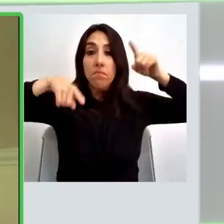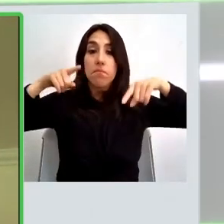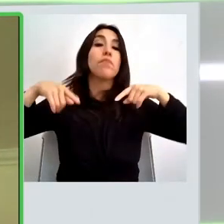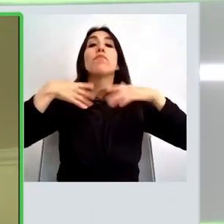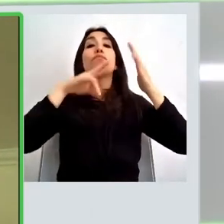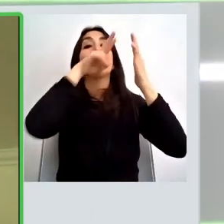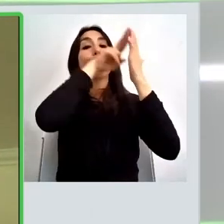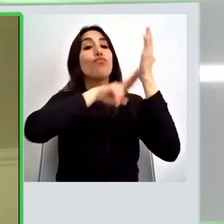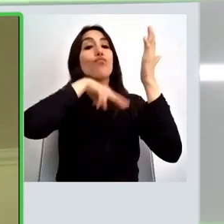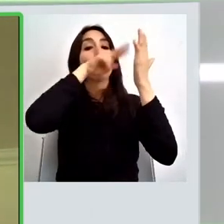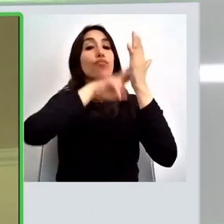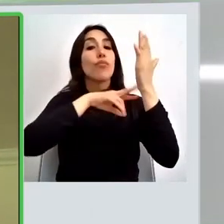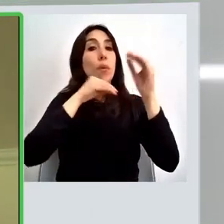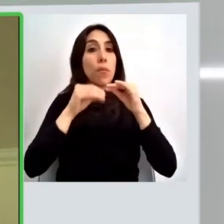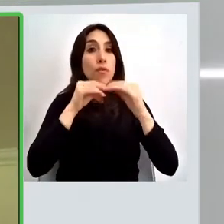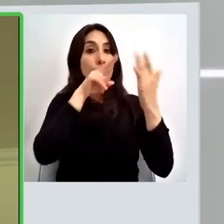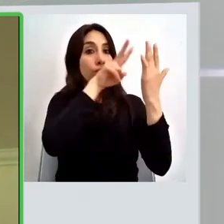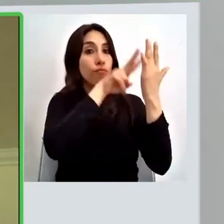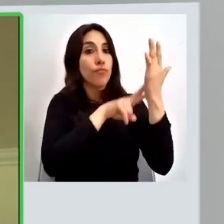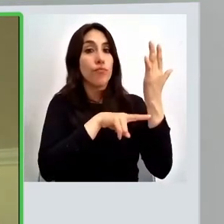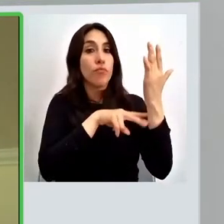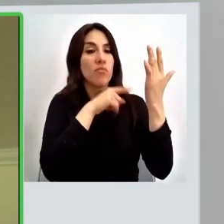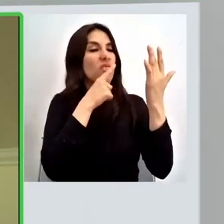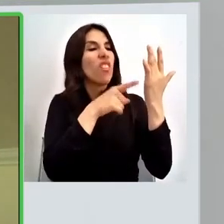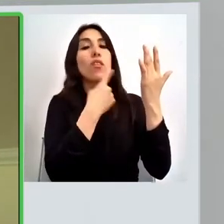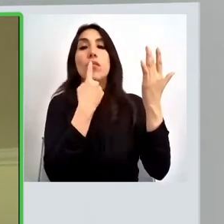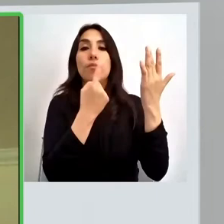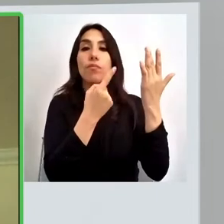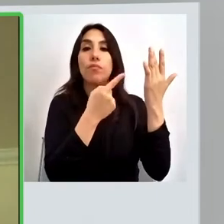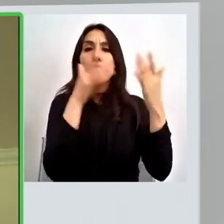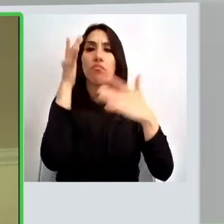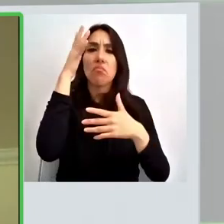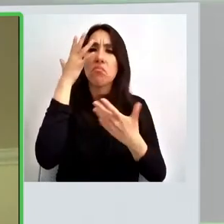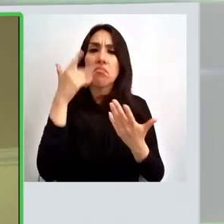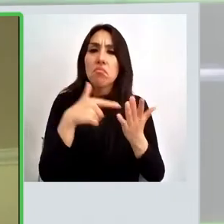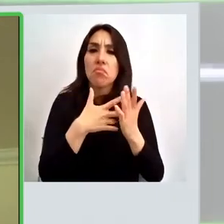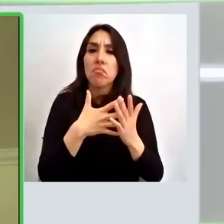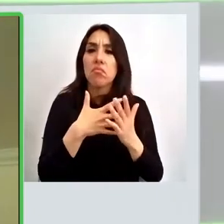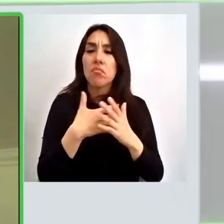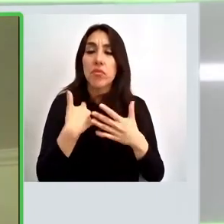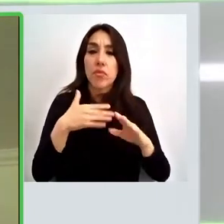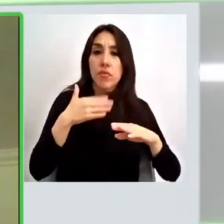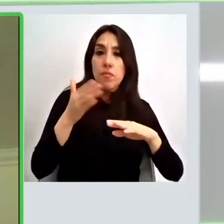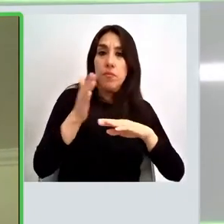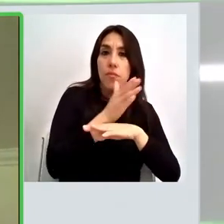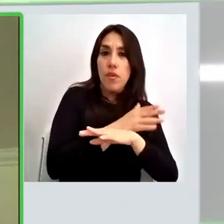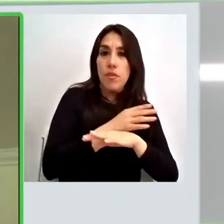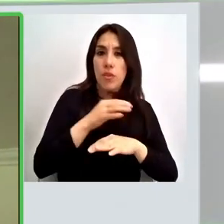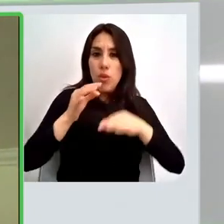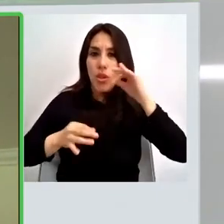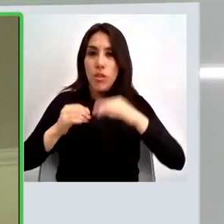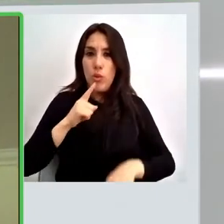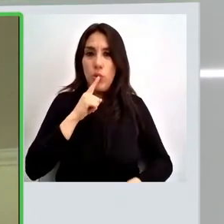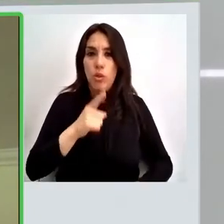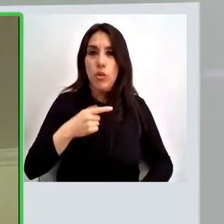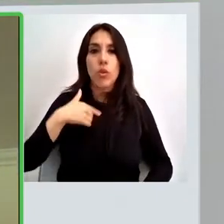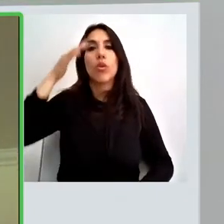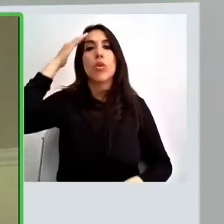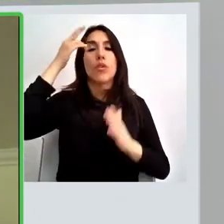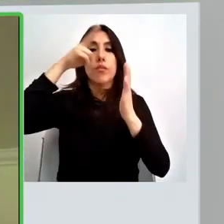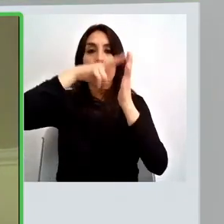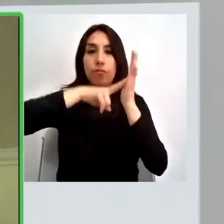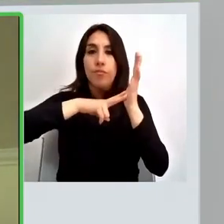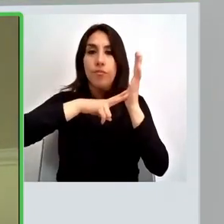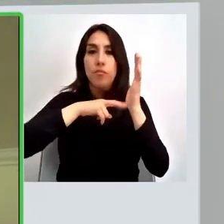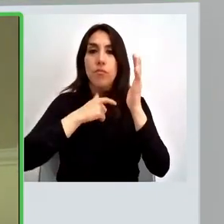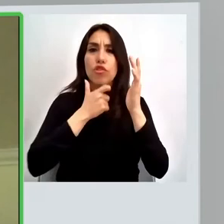sobre lo que significa y se tienen que hacer reformas o se tiene que